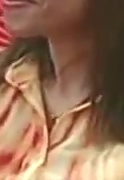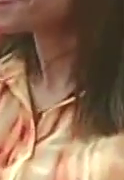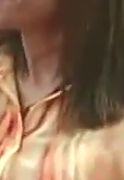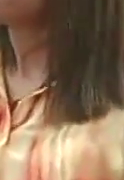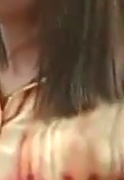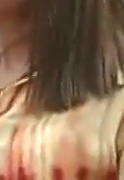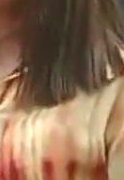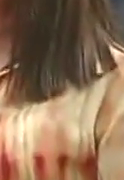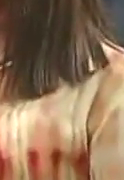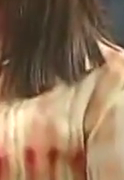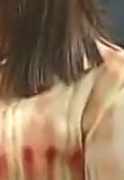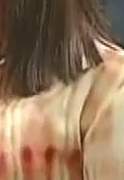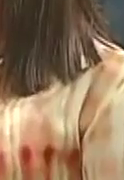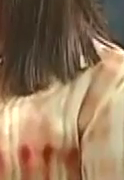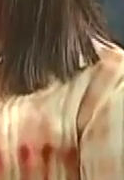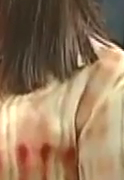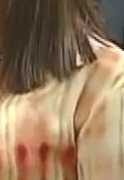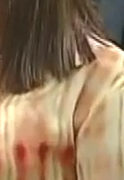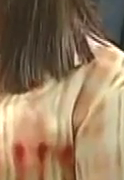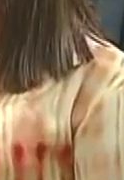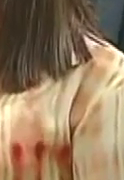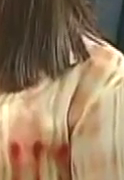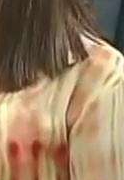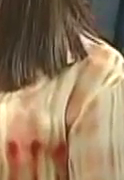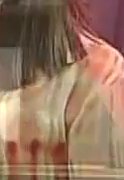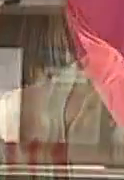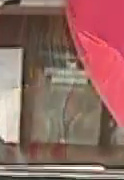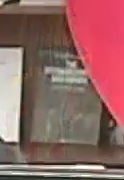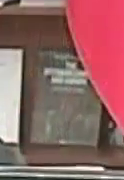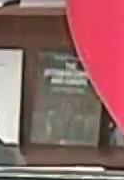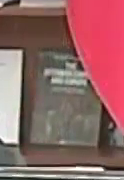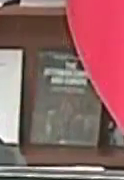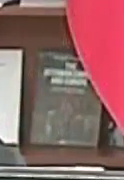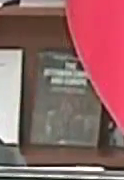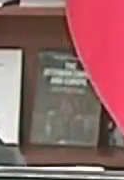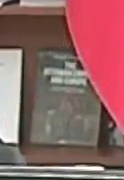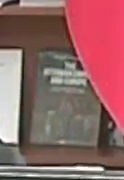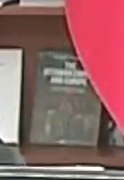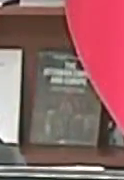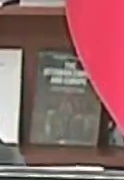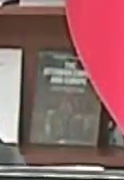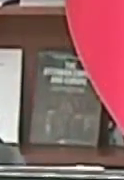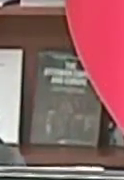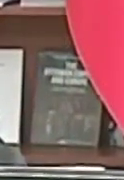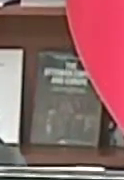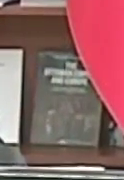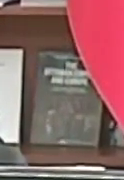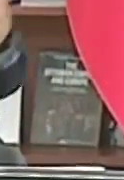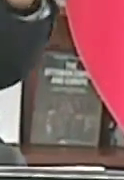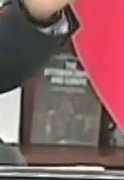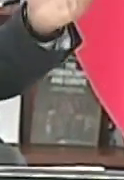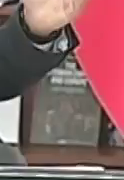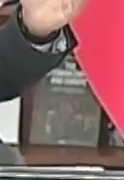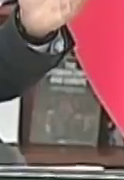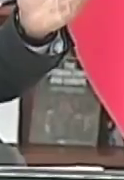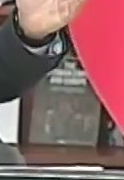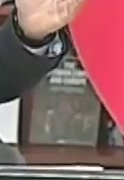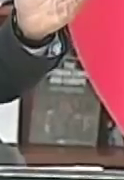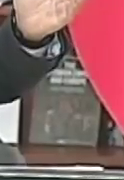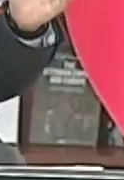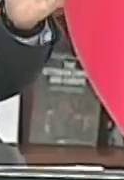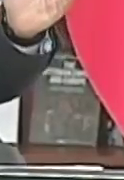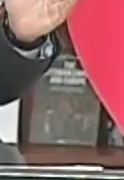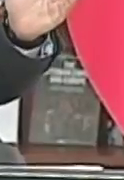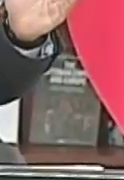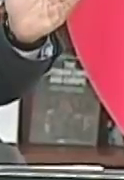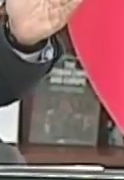Estamos además dedicándole esta edición, presidente, a las comunidades migrantes. Tenemos acá mismo en la Casa